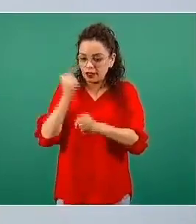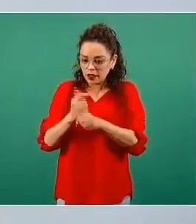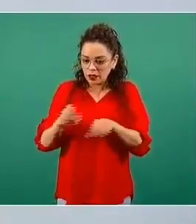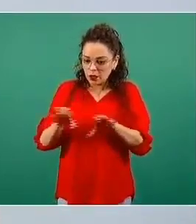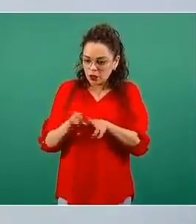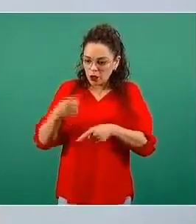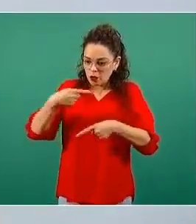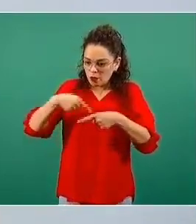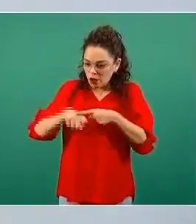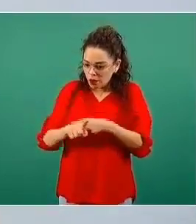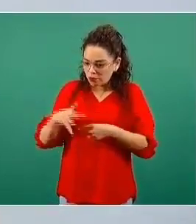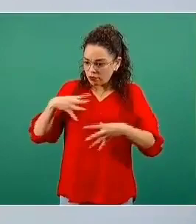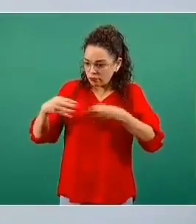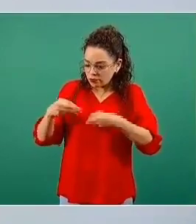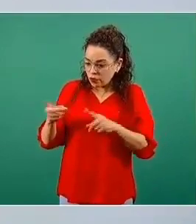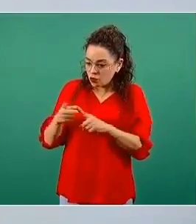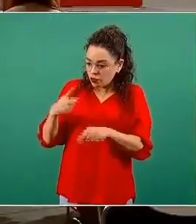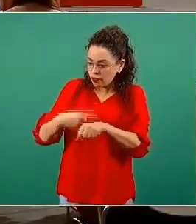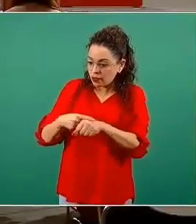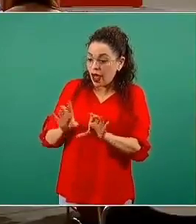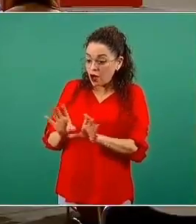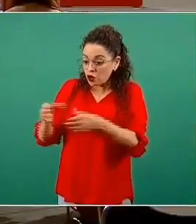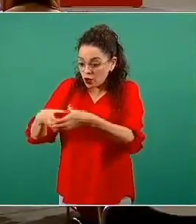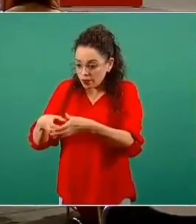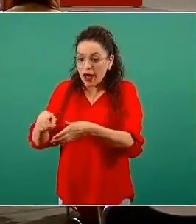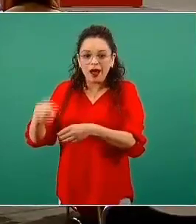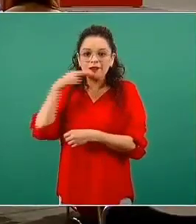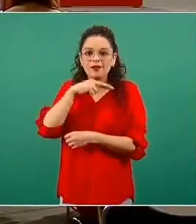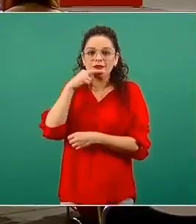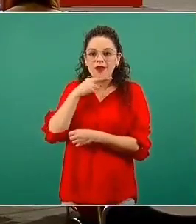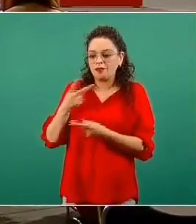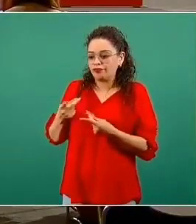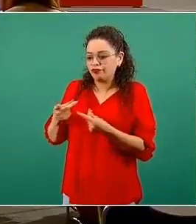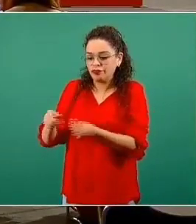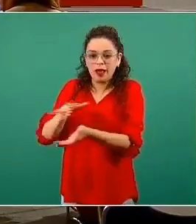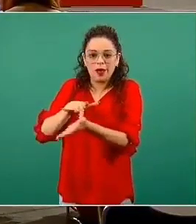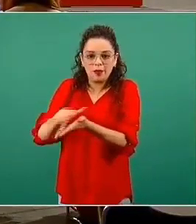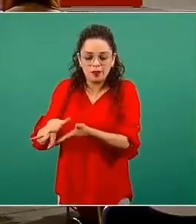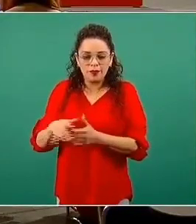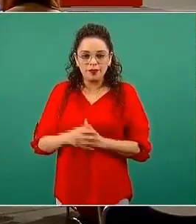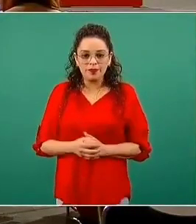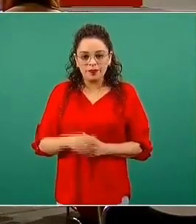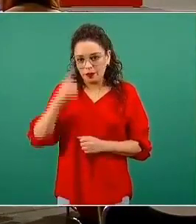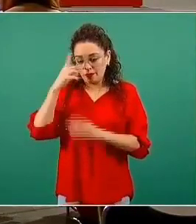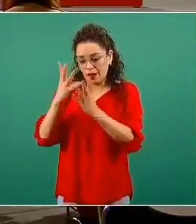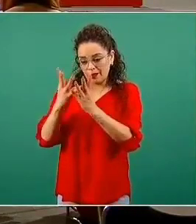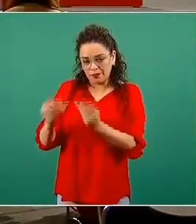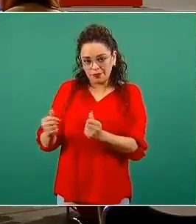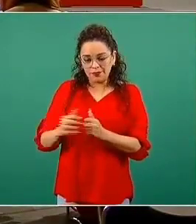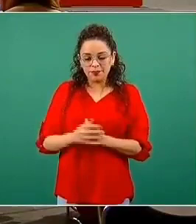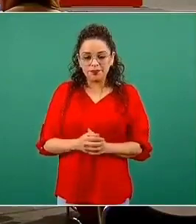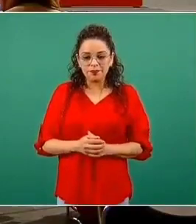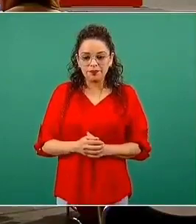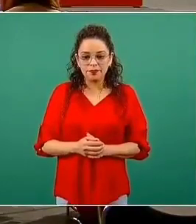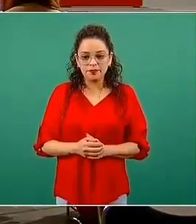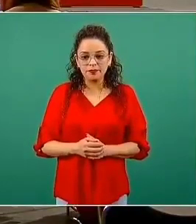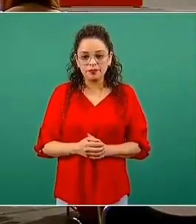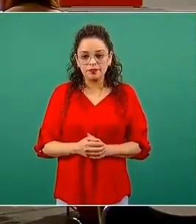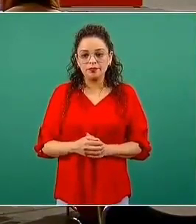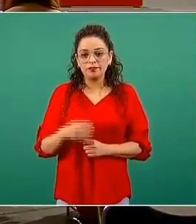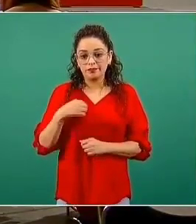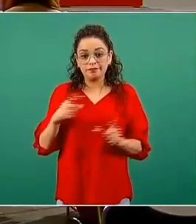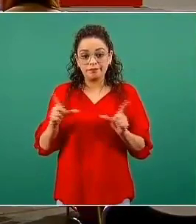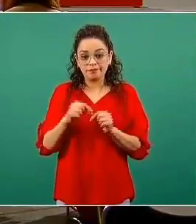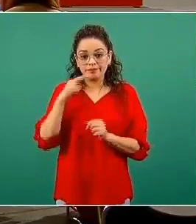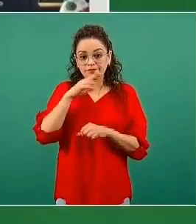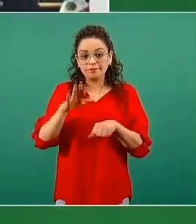comunitarios, acciones más rápidas y concretas. Entonces, voy a preguntar un poco más porque sé que los colegas de OPS,